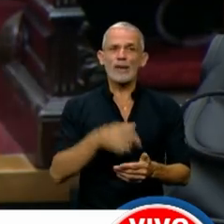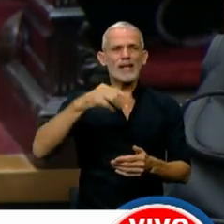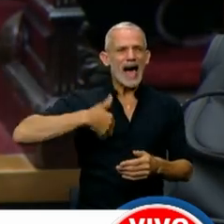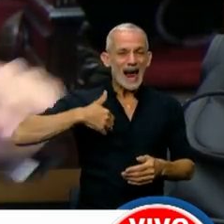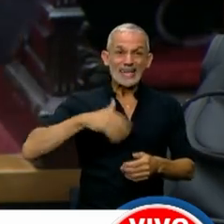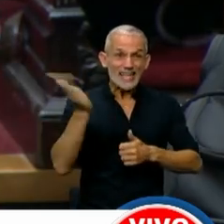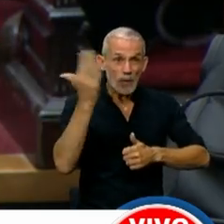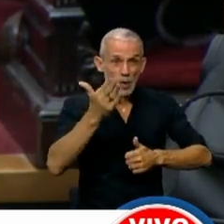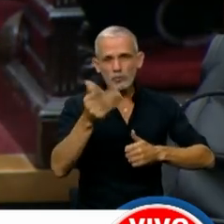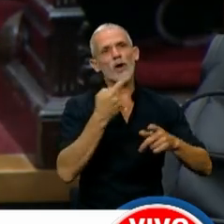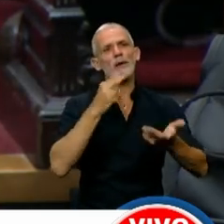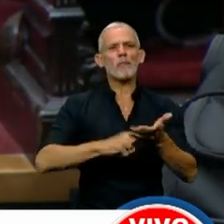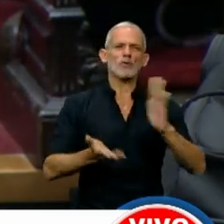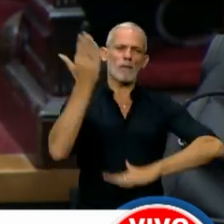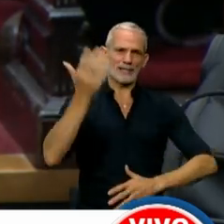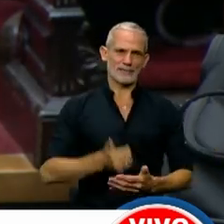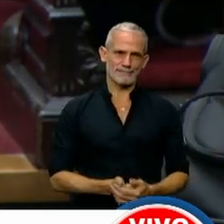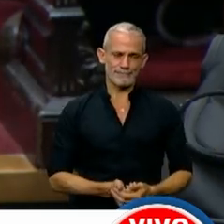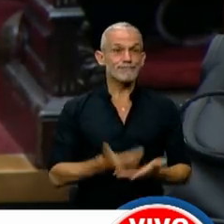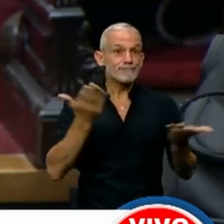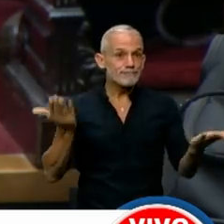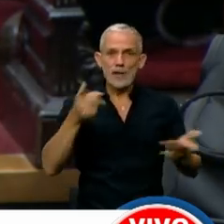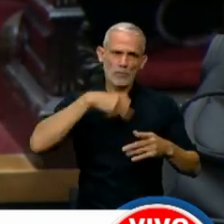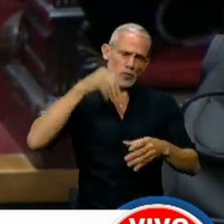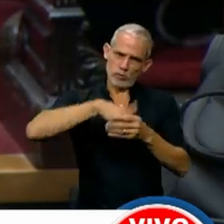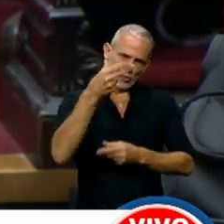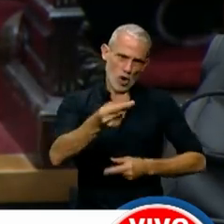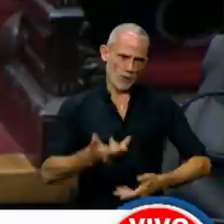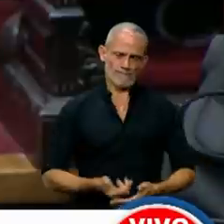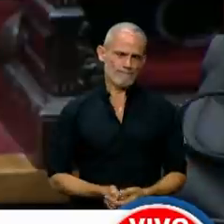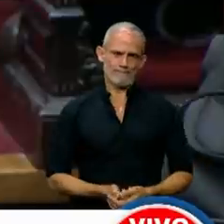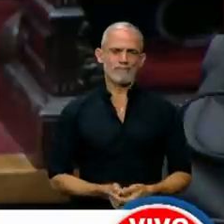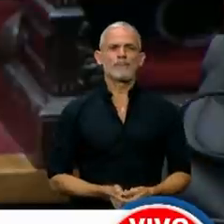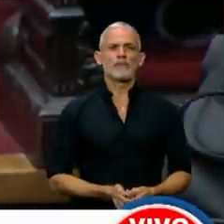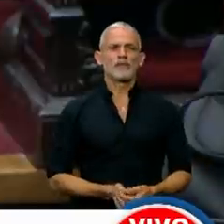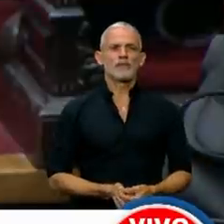argentina productiva a favor de la patria subsidiada por eso no lo vamos a votar